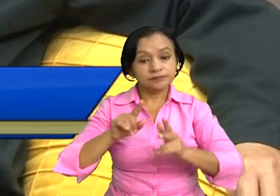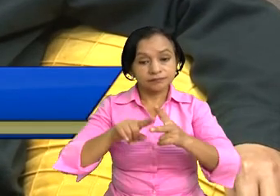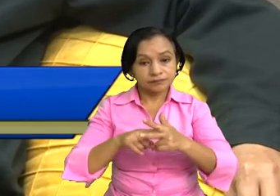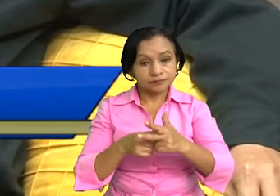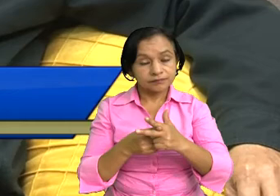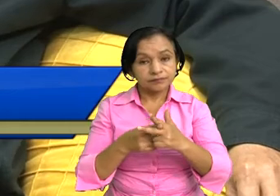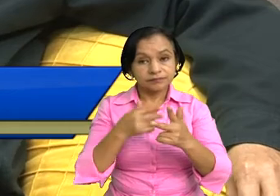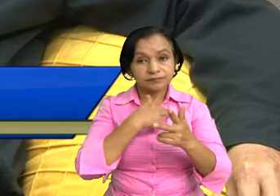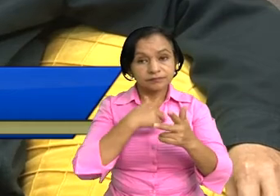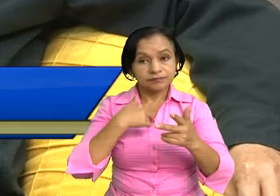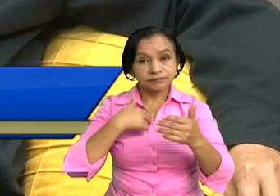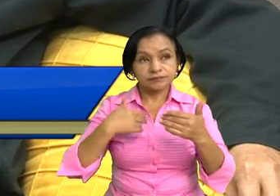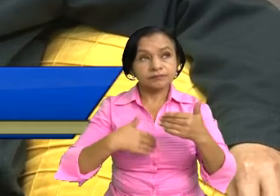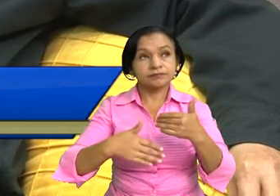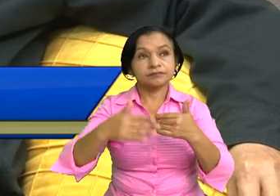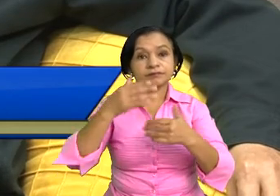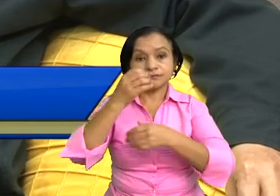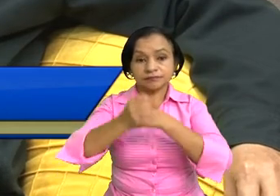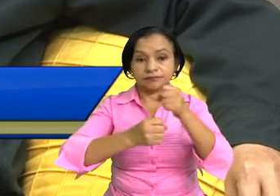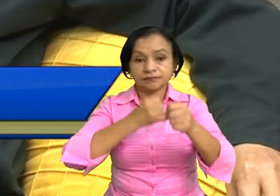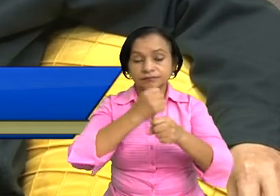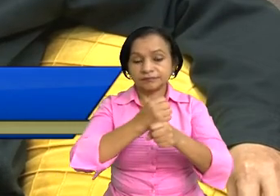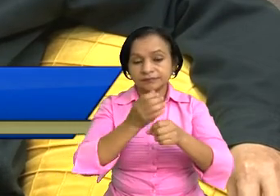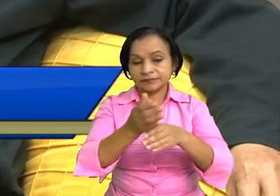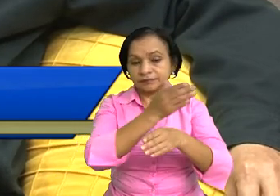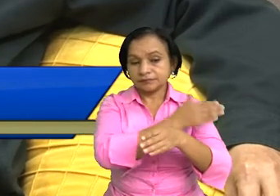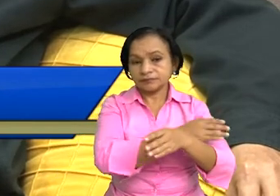enfrentado en los últimos 3 años